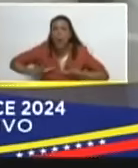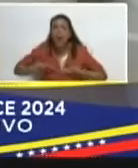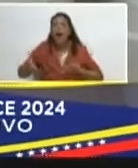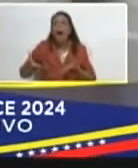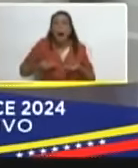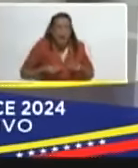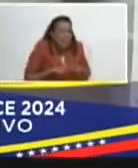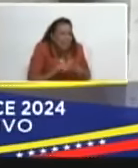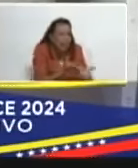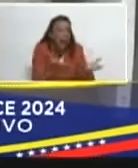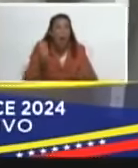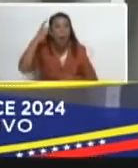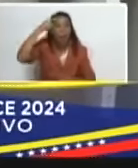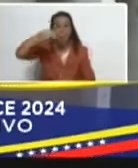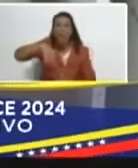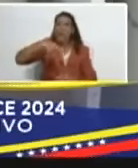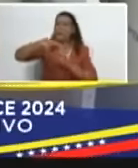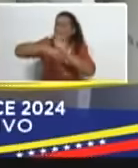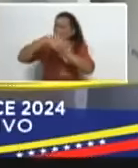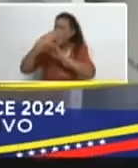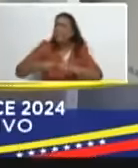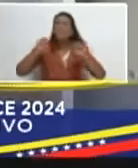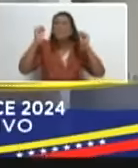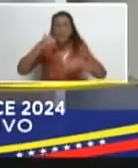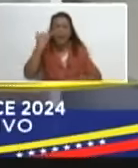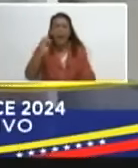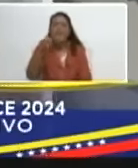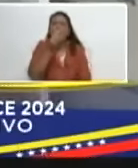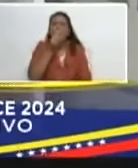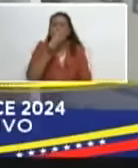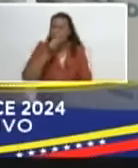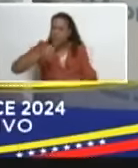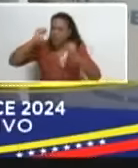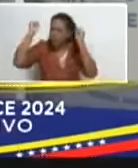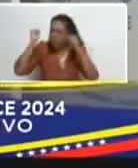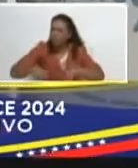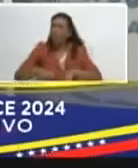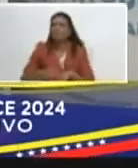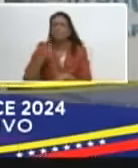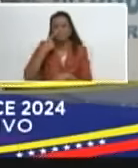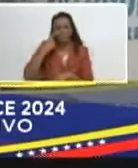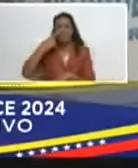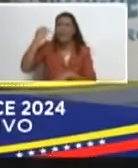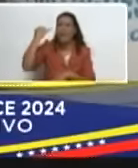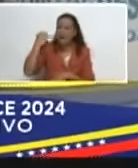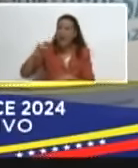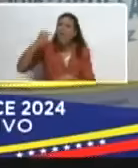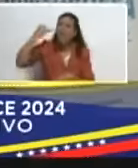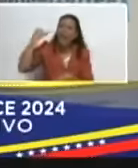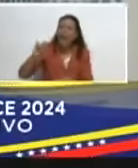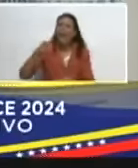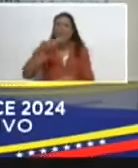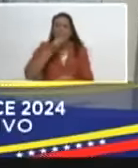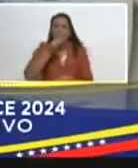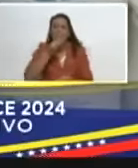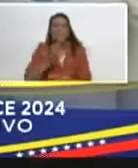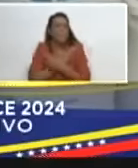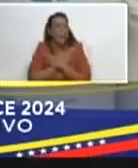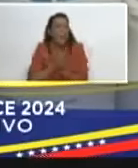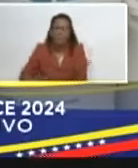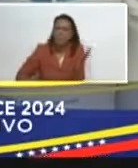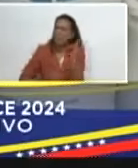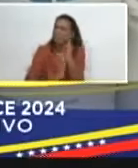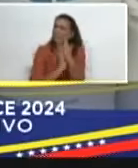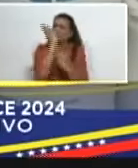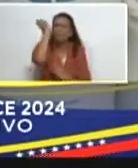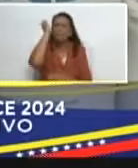pueblo venezolano. Hoy tenemos la garantía que tenemos alimento. Gracias. Gracias, hermano presidente. Para adelante, Primitivo. Para